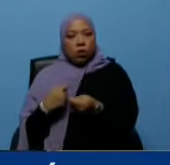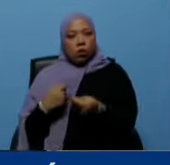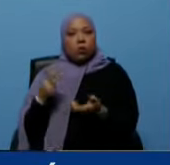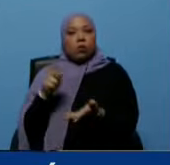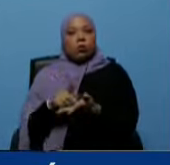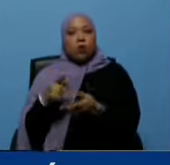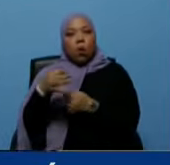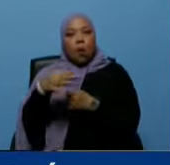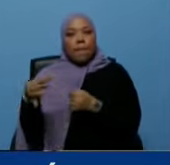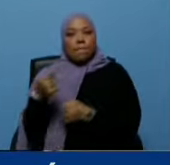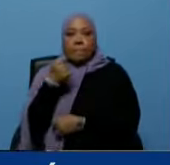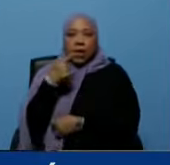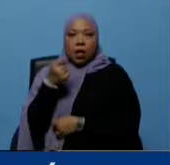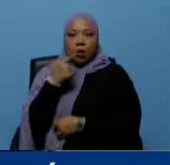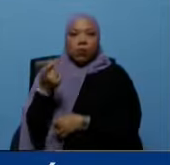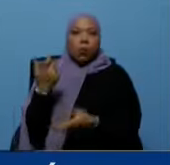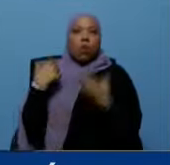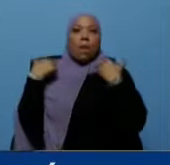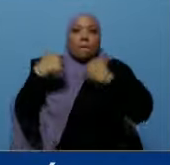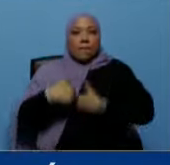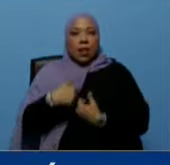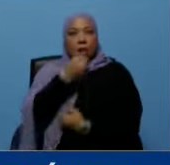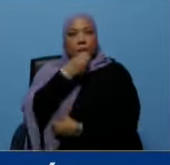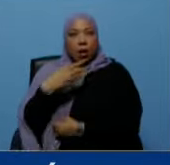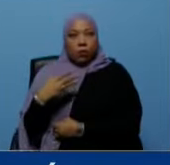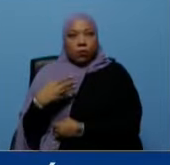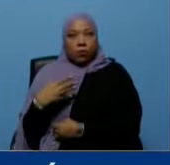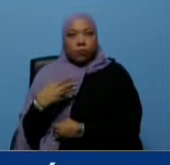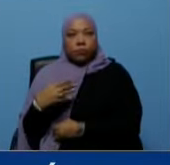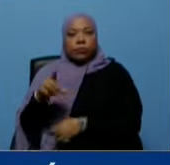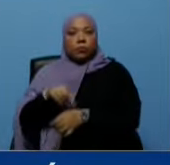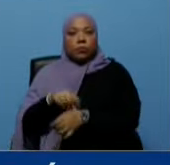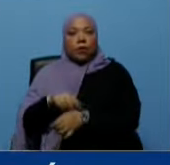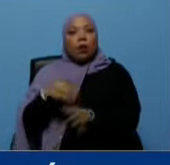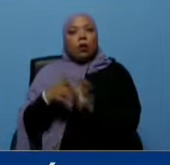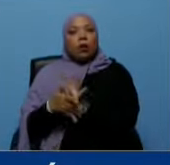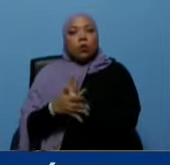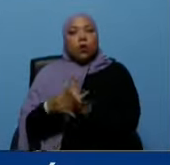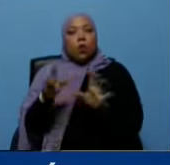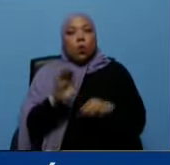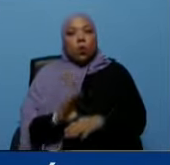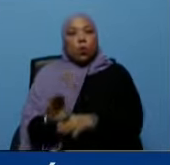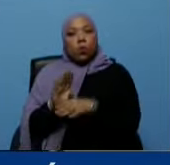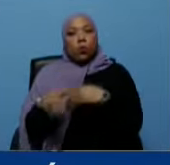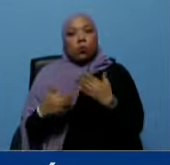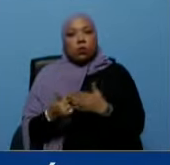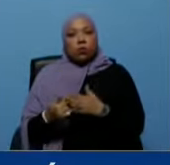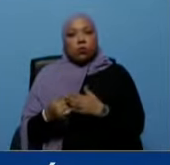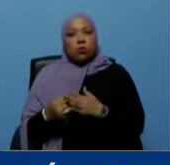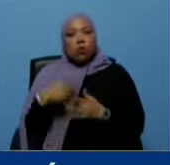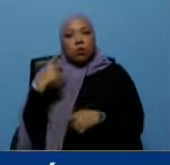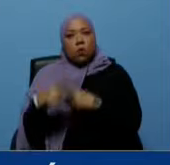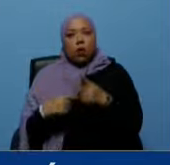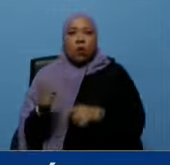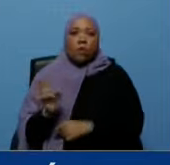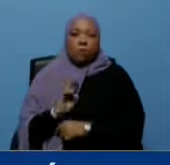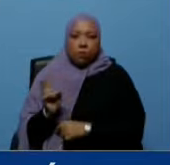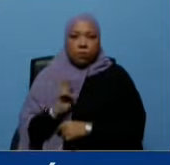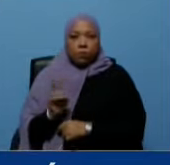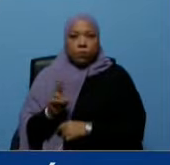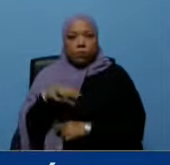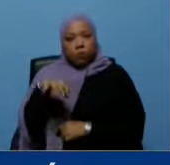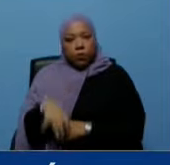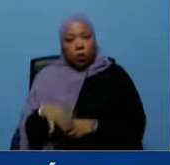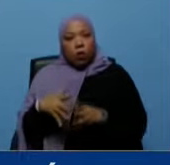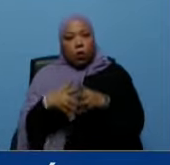estos médicos de batas blancas dando la batalla para que la protección al ciudadano venezolano en el